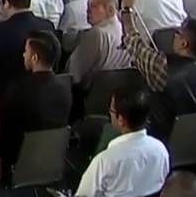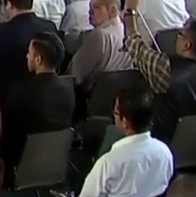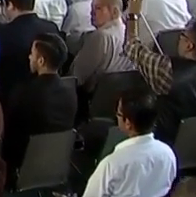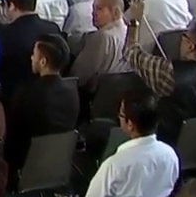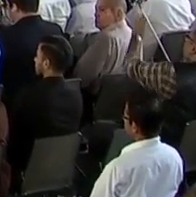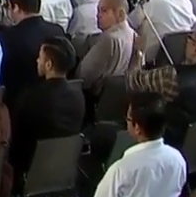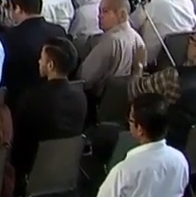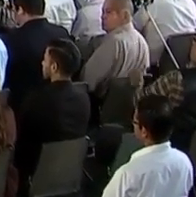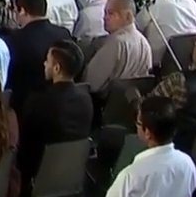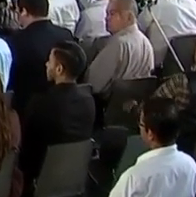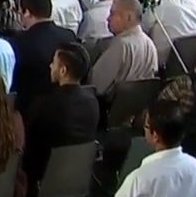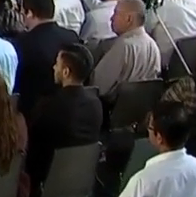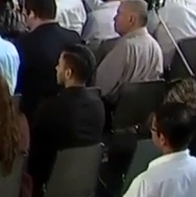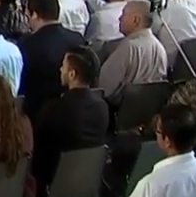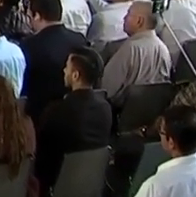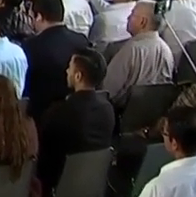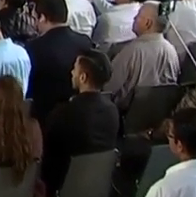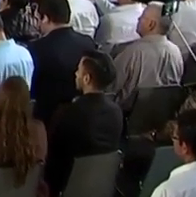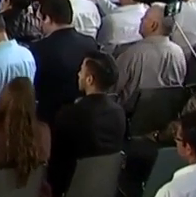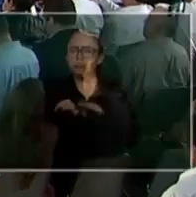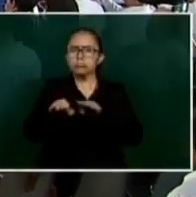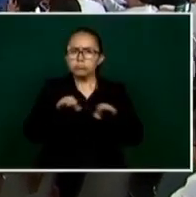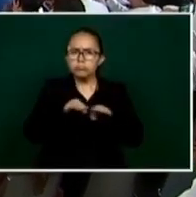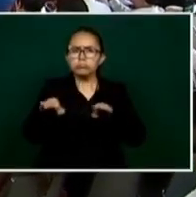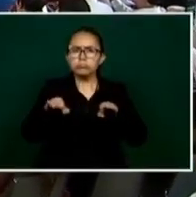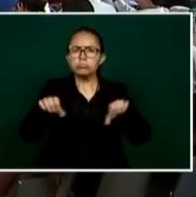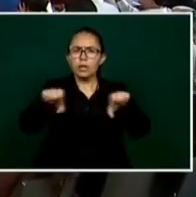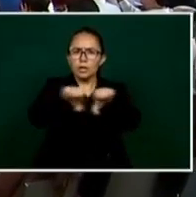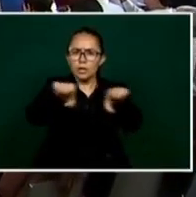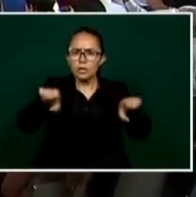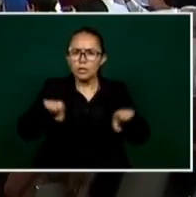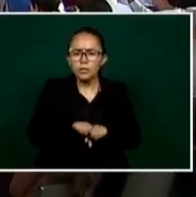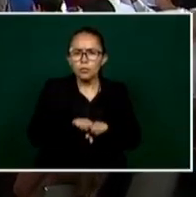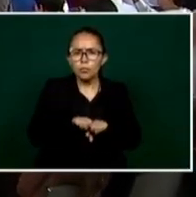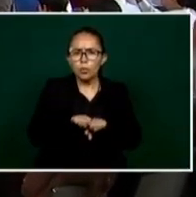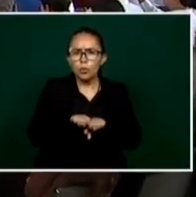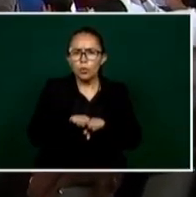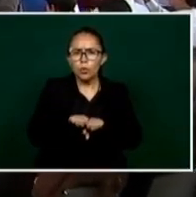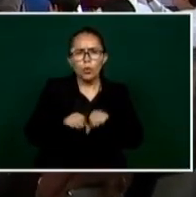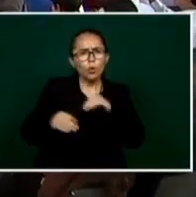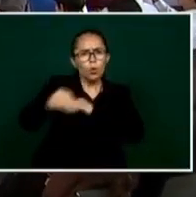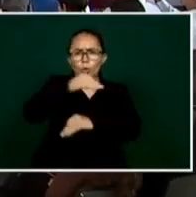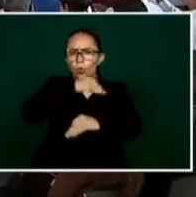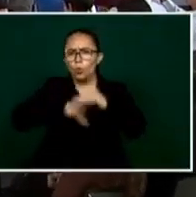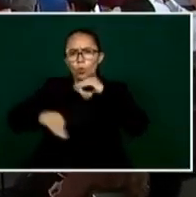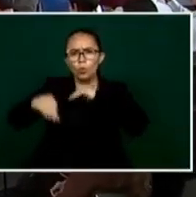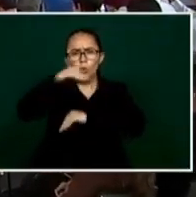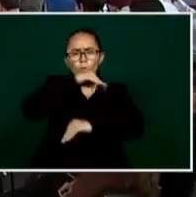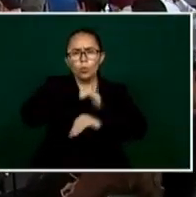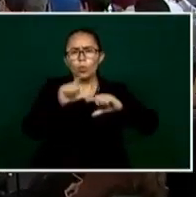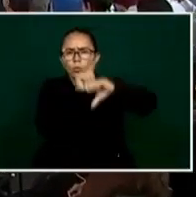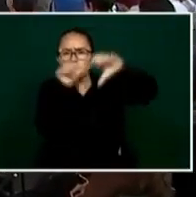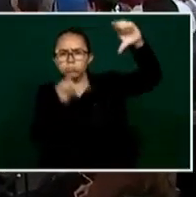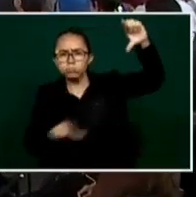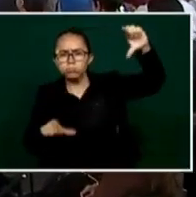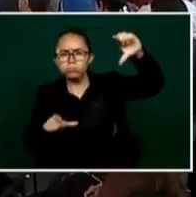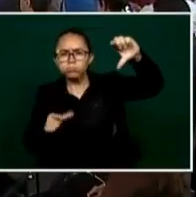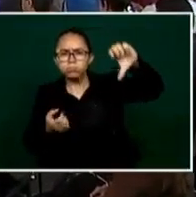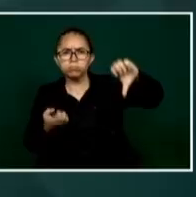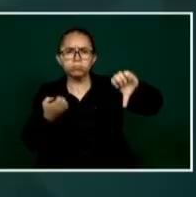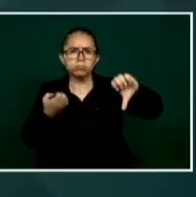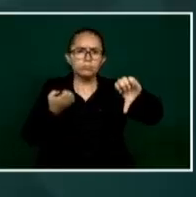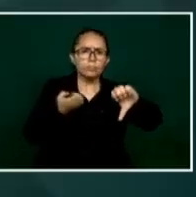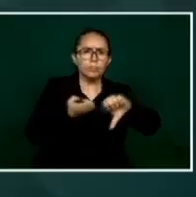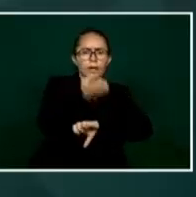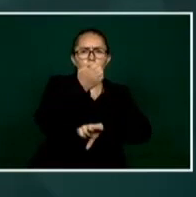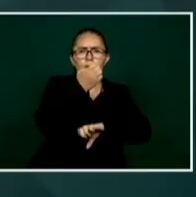trabajar en forma coordinada con los gobiernos estatales